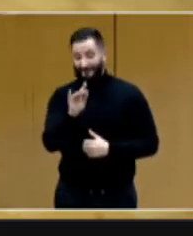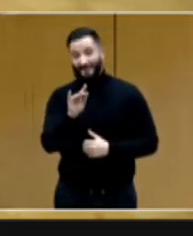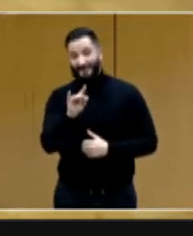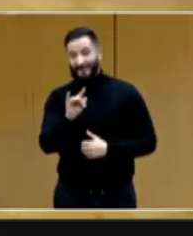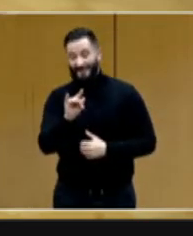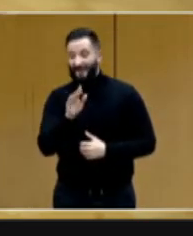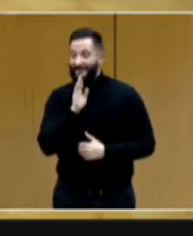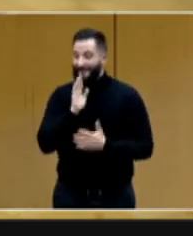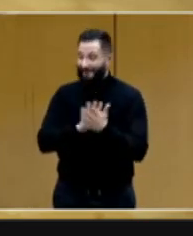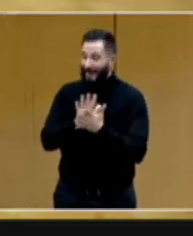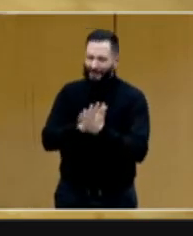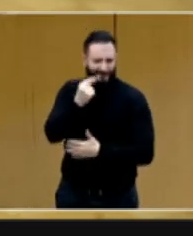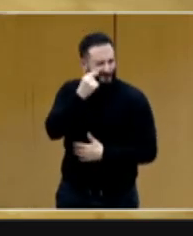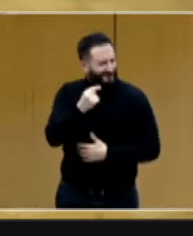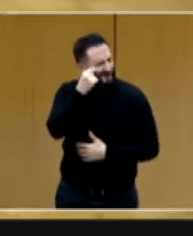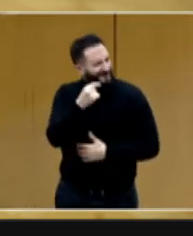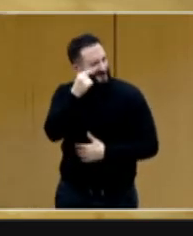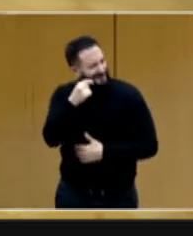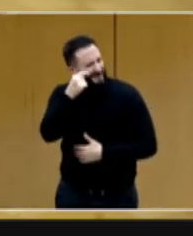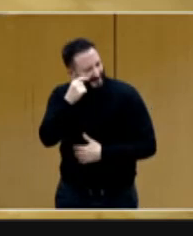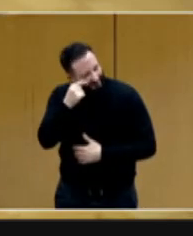me suena me suena de algo bueno